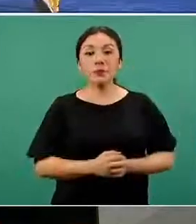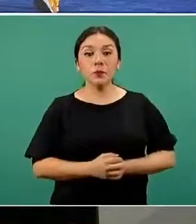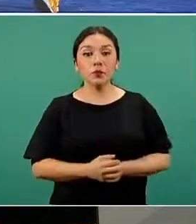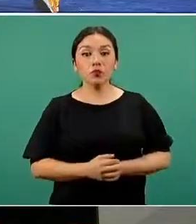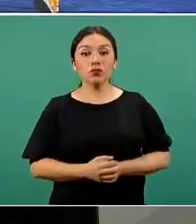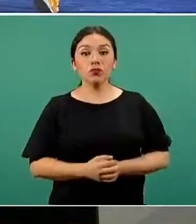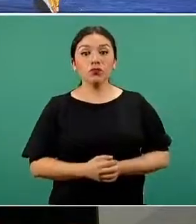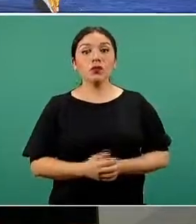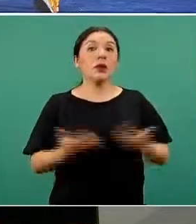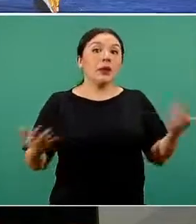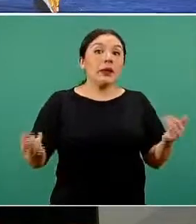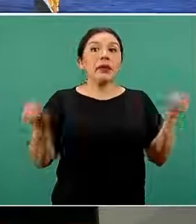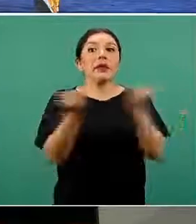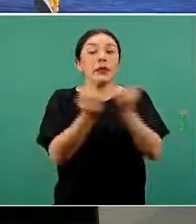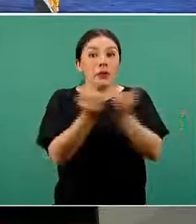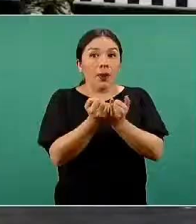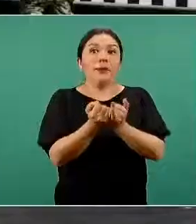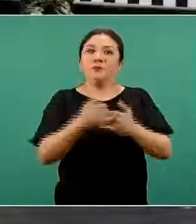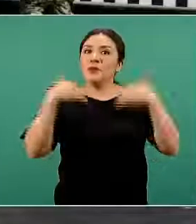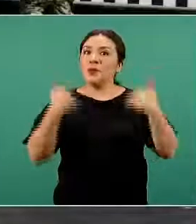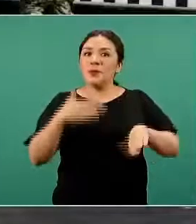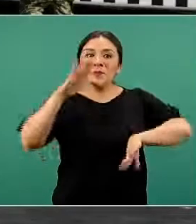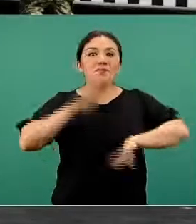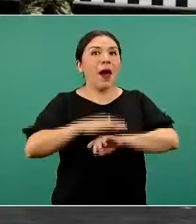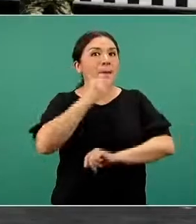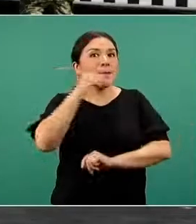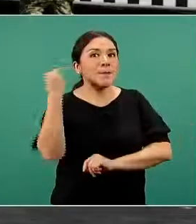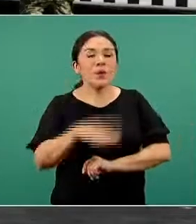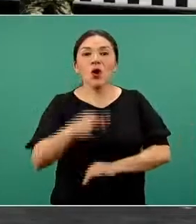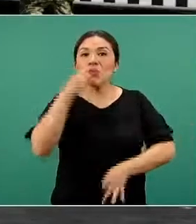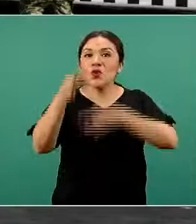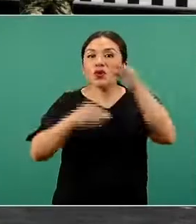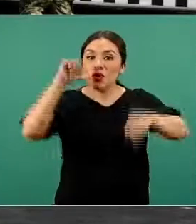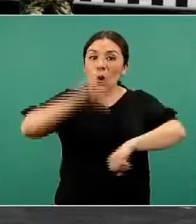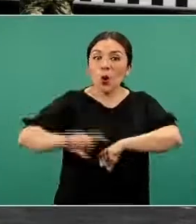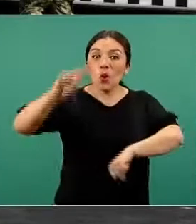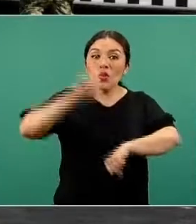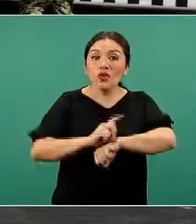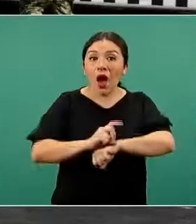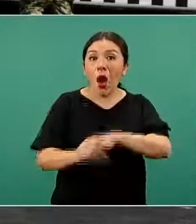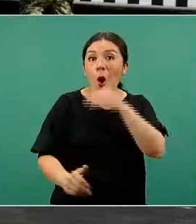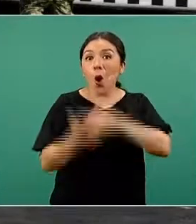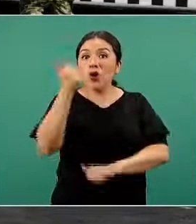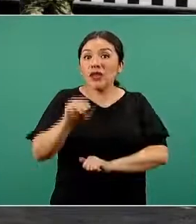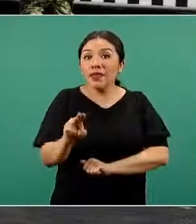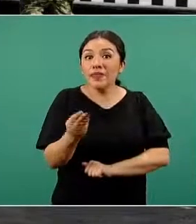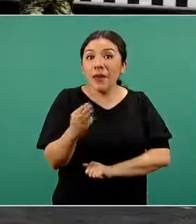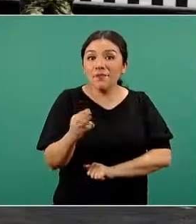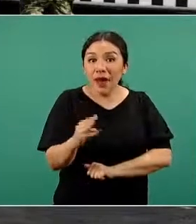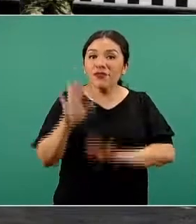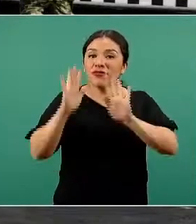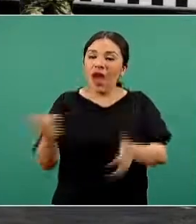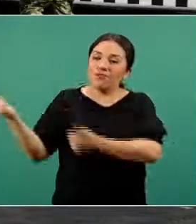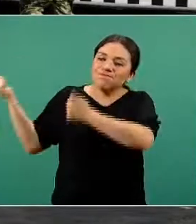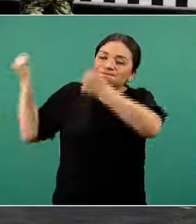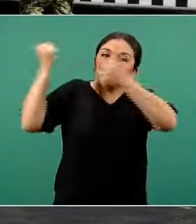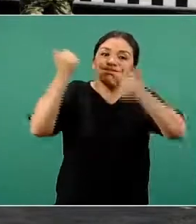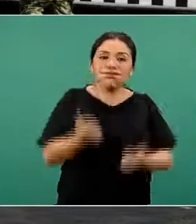por favor. Y bueno, también extraordinarias noticias el día de hoy, 11 de mayo, arribo de vacuna